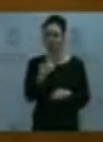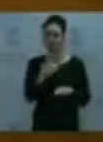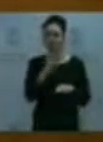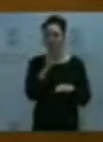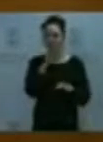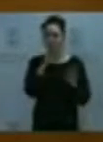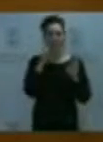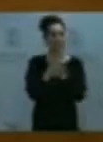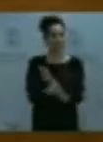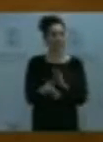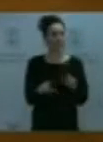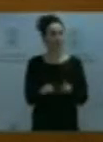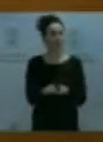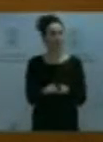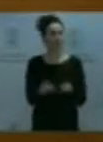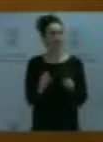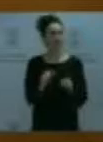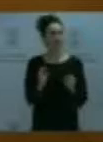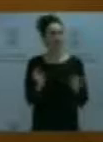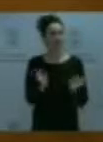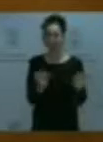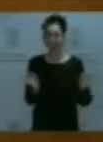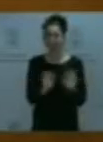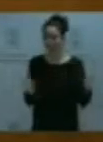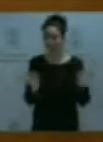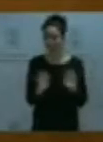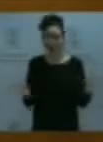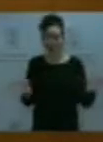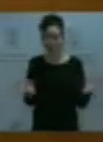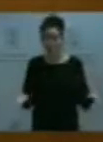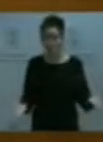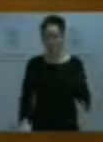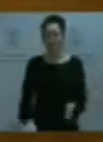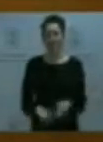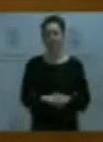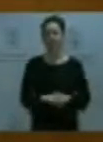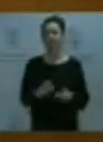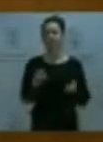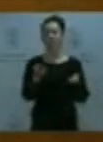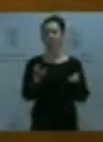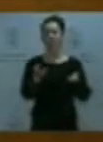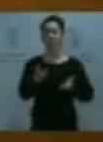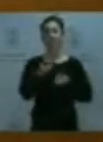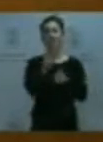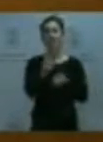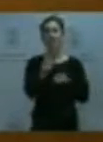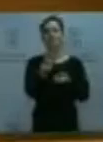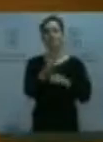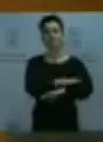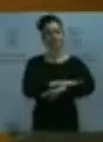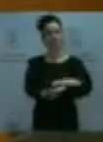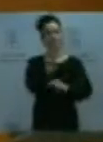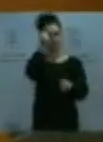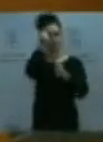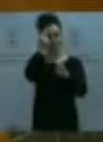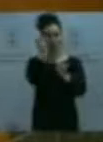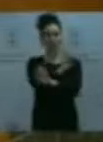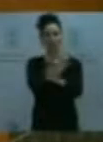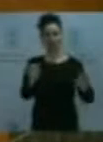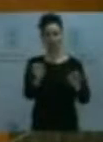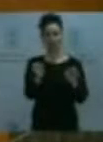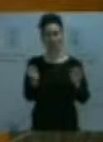pues lo que dice este informe del Gobierno es que hay, imprecisiones, por supuesto, en nuestro texto, cómo no,